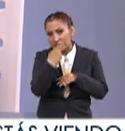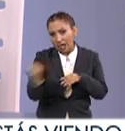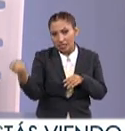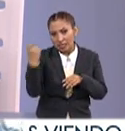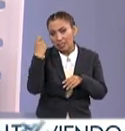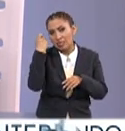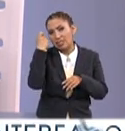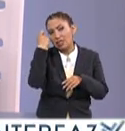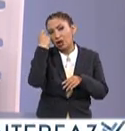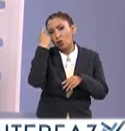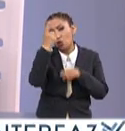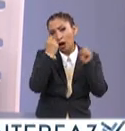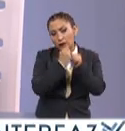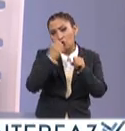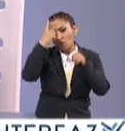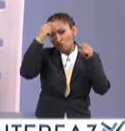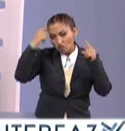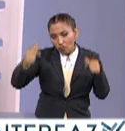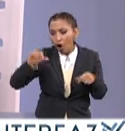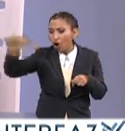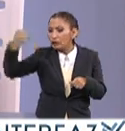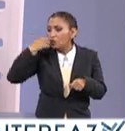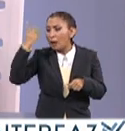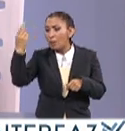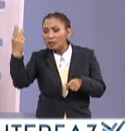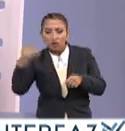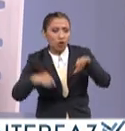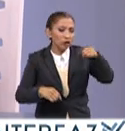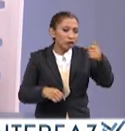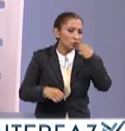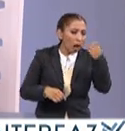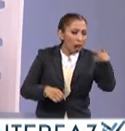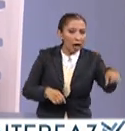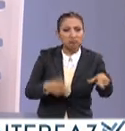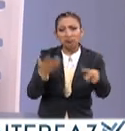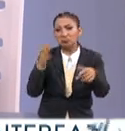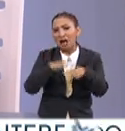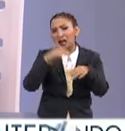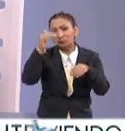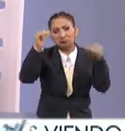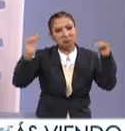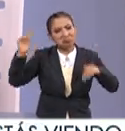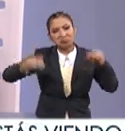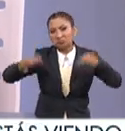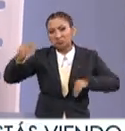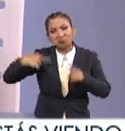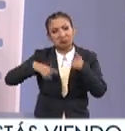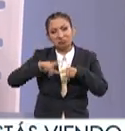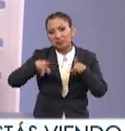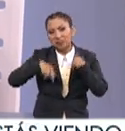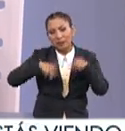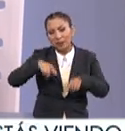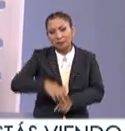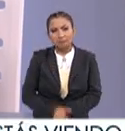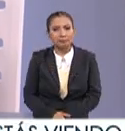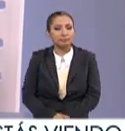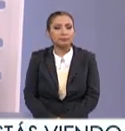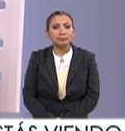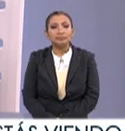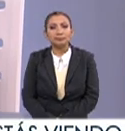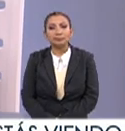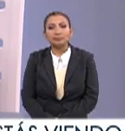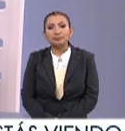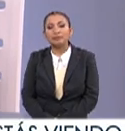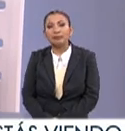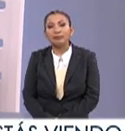100 por cada generación. Hay escuelas que tienen 25, hay escuelas que tienen un poco más. En fin, es muy variado el número.